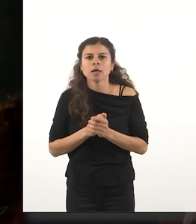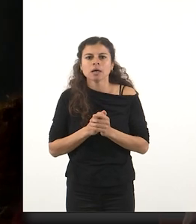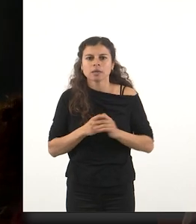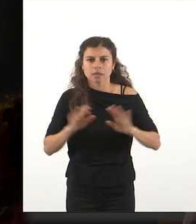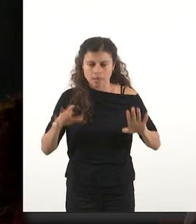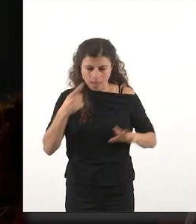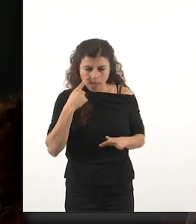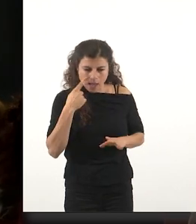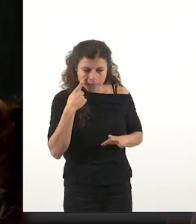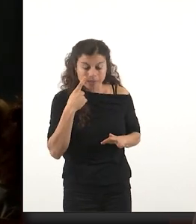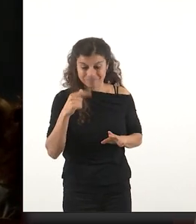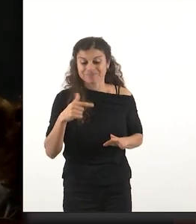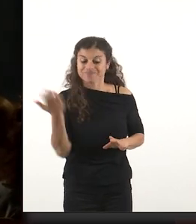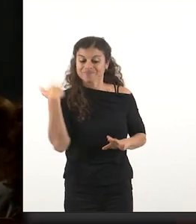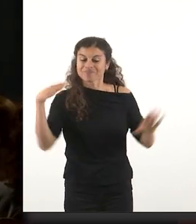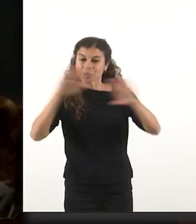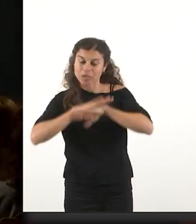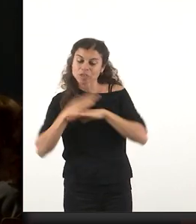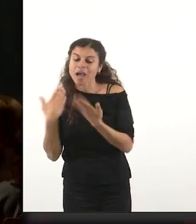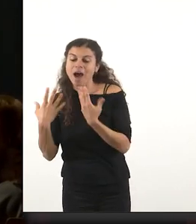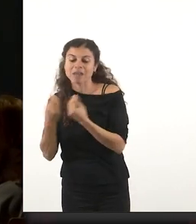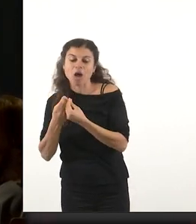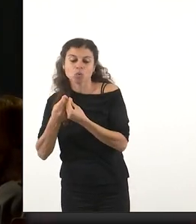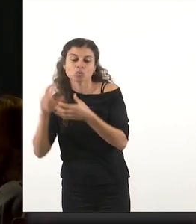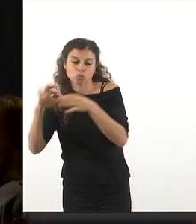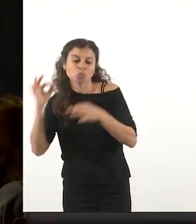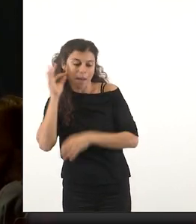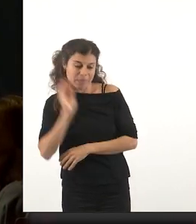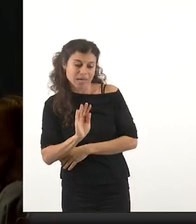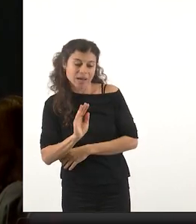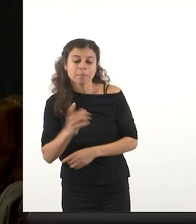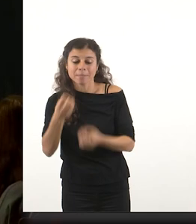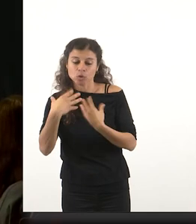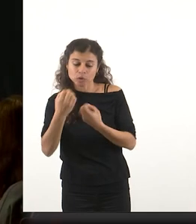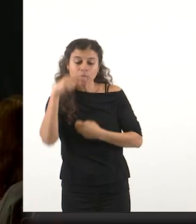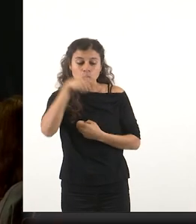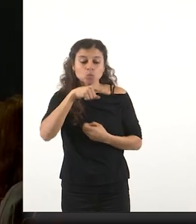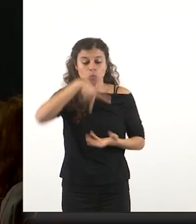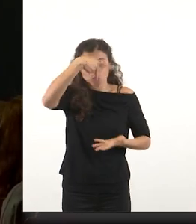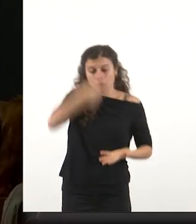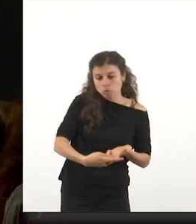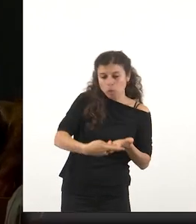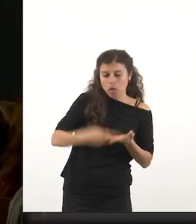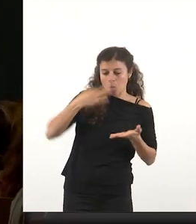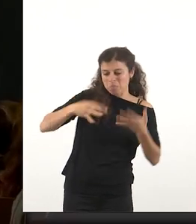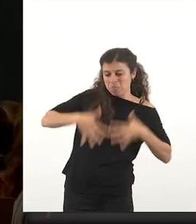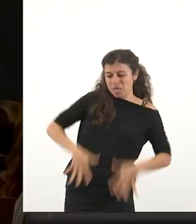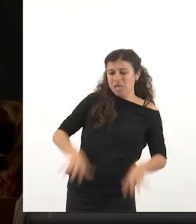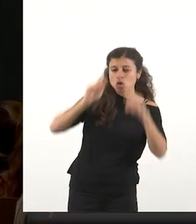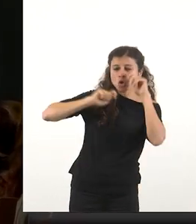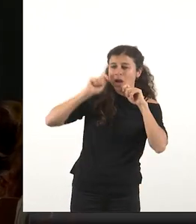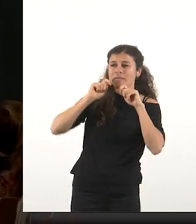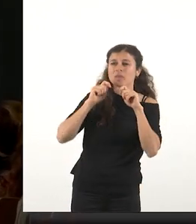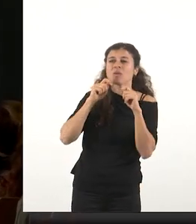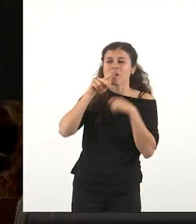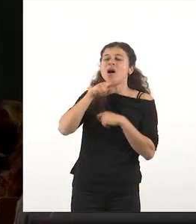Carmen, Pamela, anoche hablé con tu amiga, ¿eh? Me contaron las cosas que estabas diciendo mientras estabas en el suelo. Mea encima, llorando. A lo